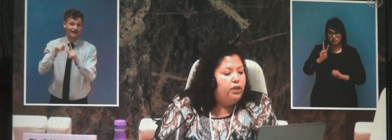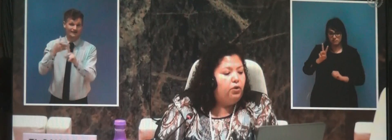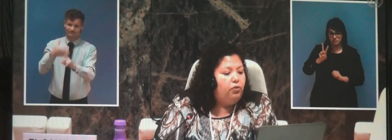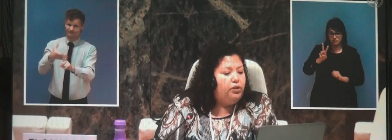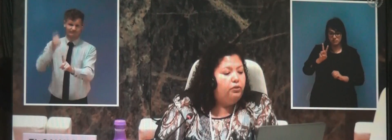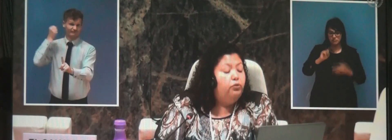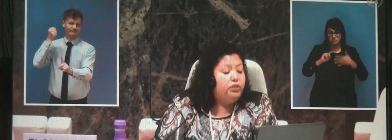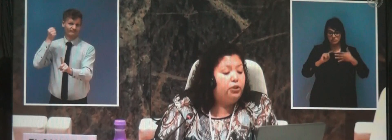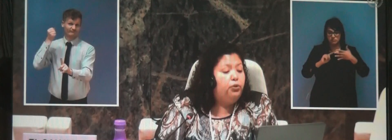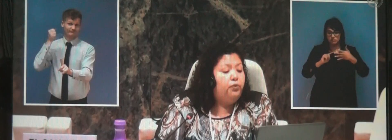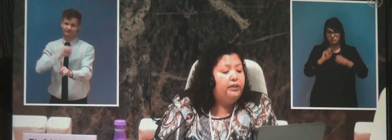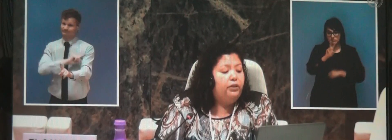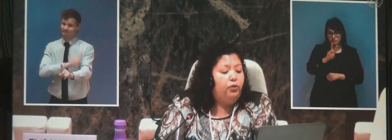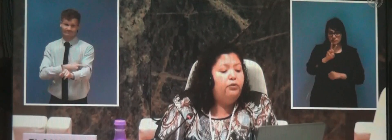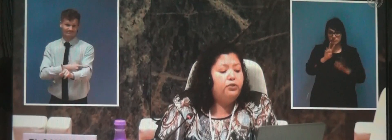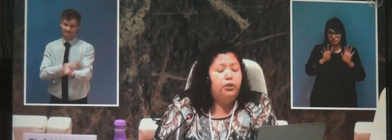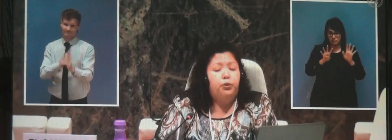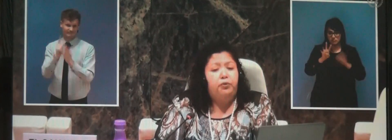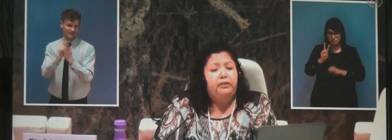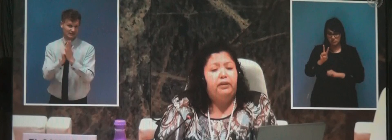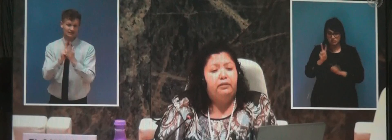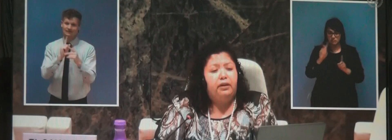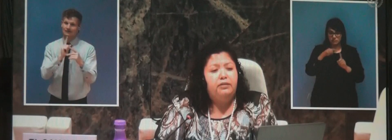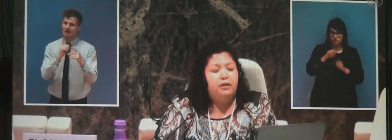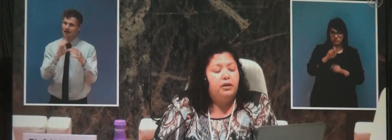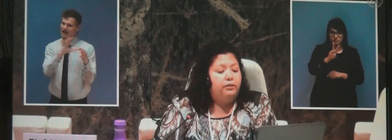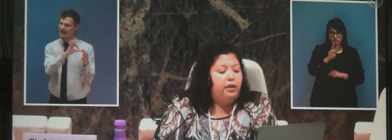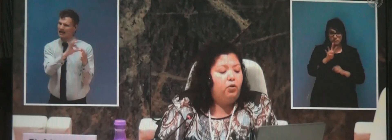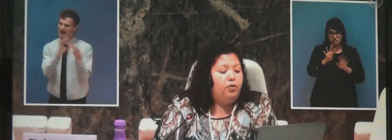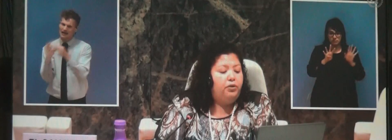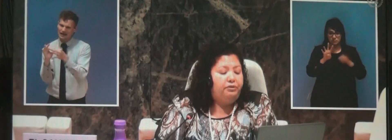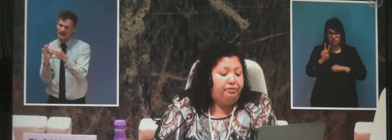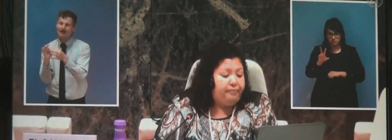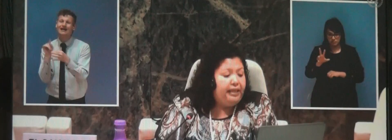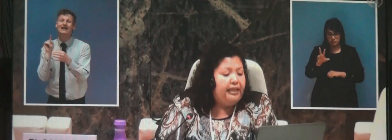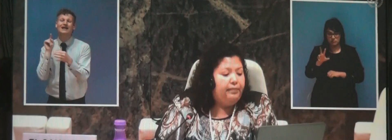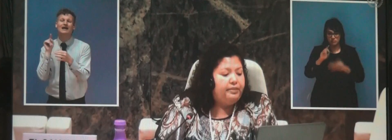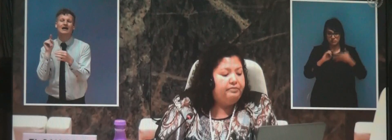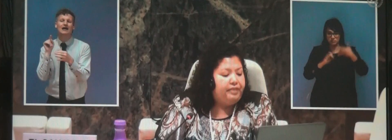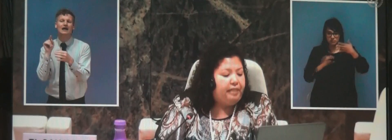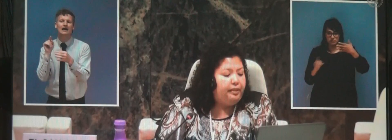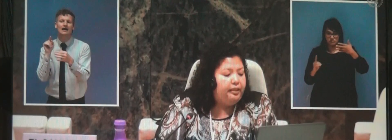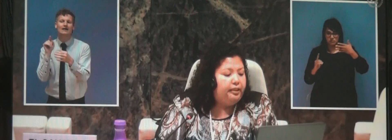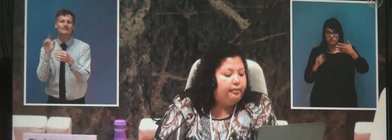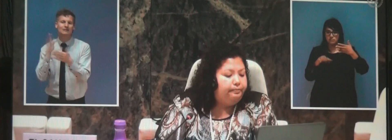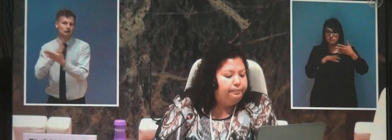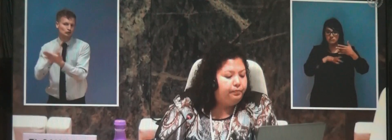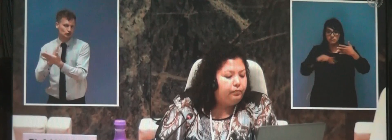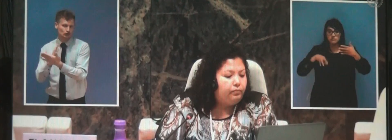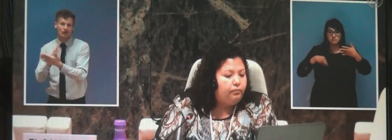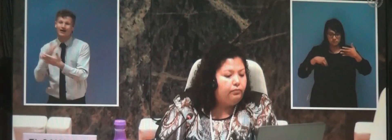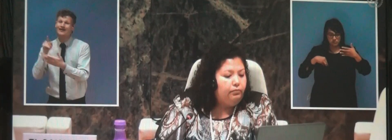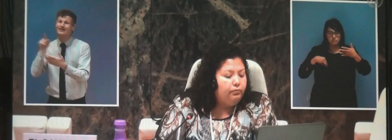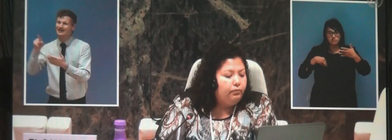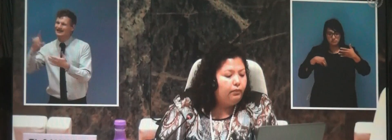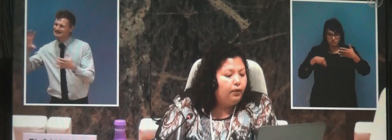292 del código, 292 y 293 del Código de Familia específicamente.